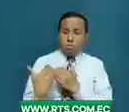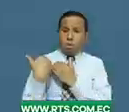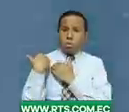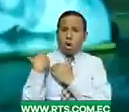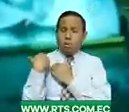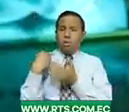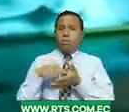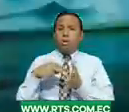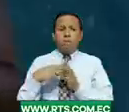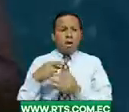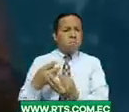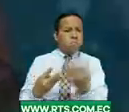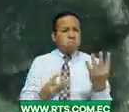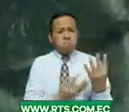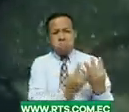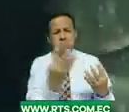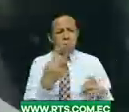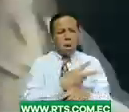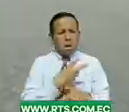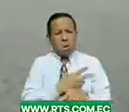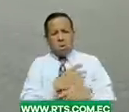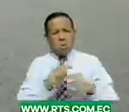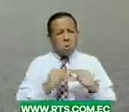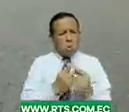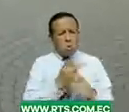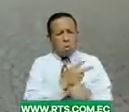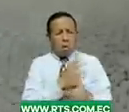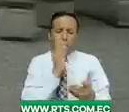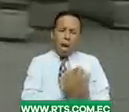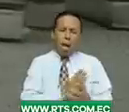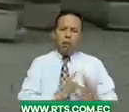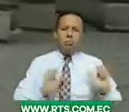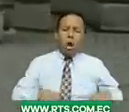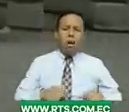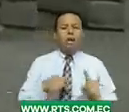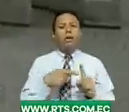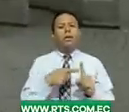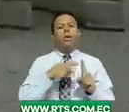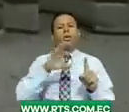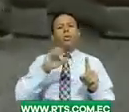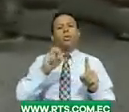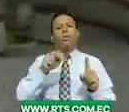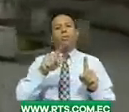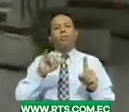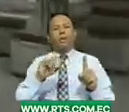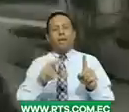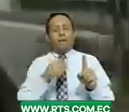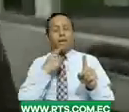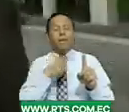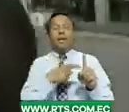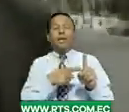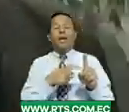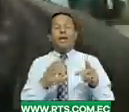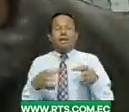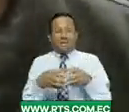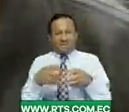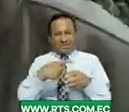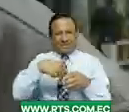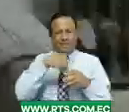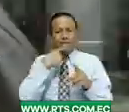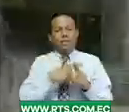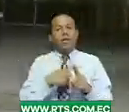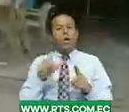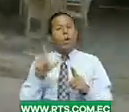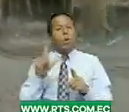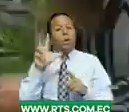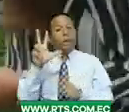Topic, candidato de la Alianza por un Ecuador sin Miedo, este lunes 3 de julio caminó por las calles de la ciudad de Guayaquil, donde mantuvo